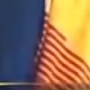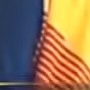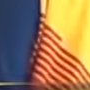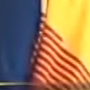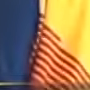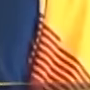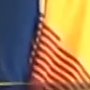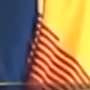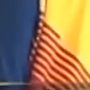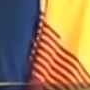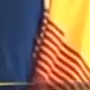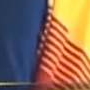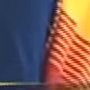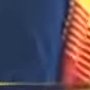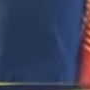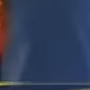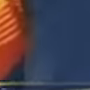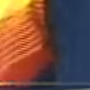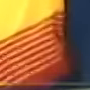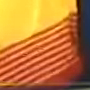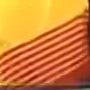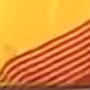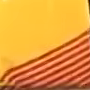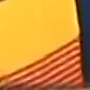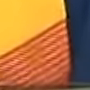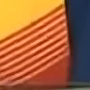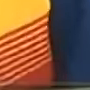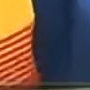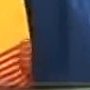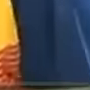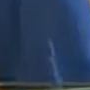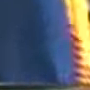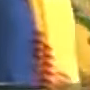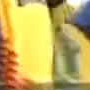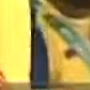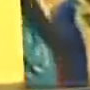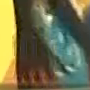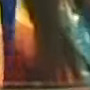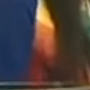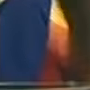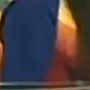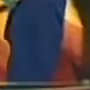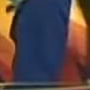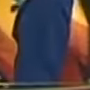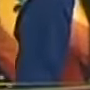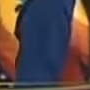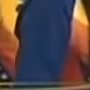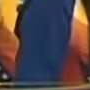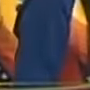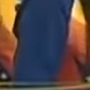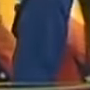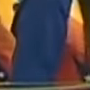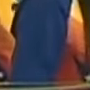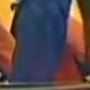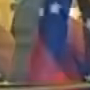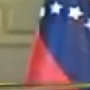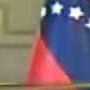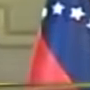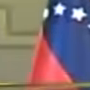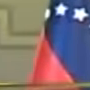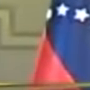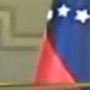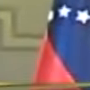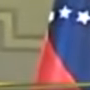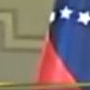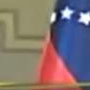riéndose junto a estos muchachos un síntoma del buen humor de la calidad humana tanto del jefe